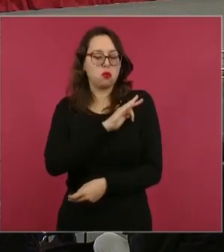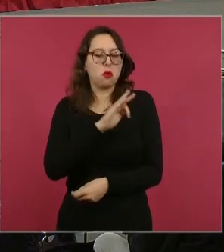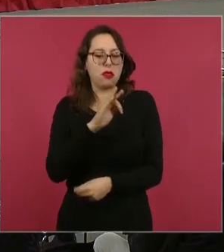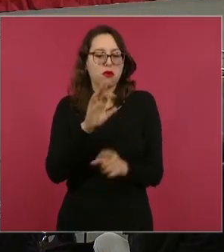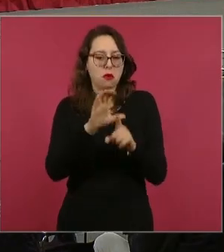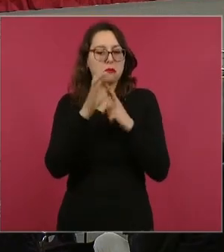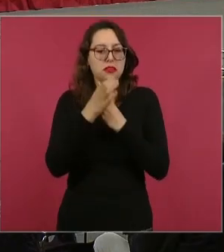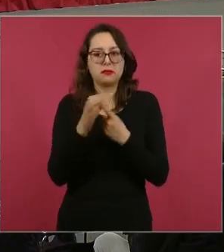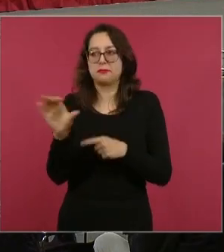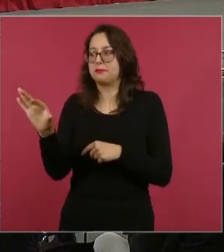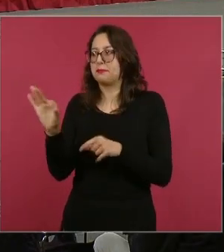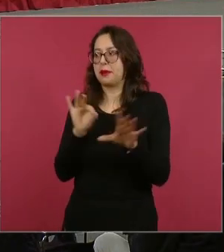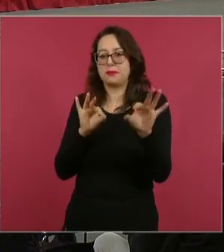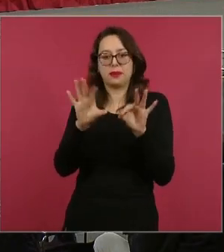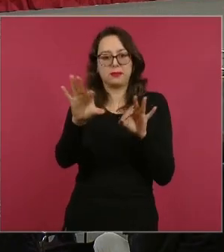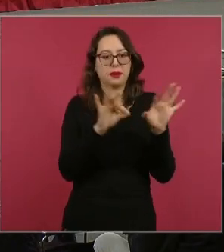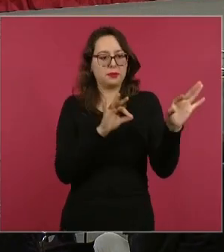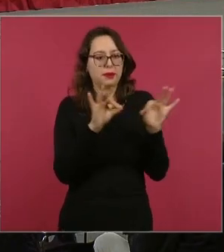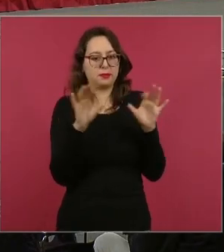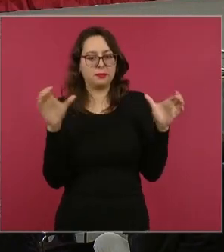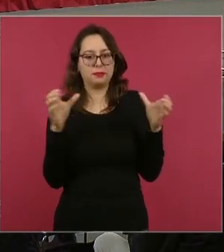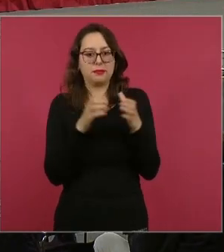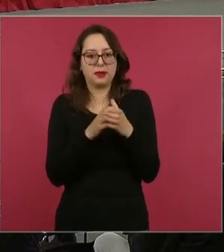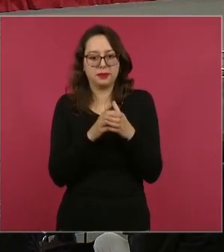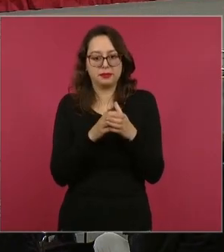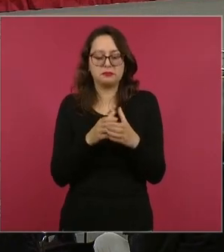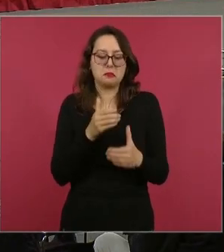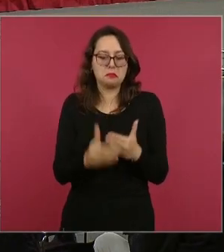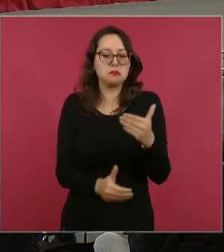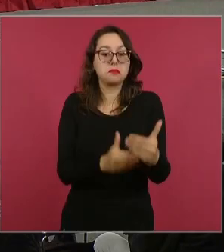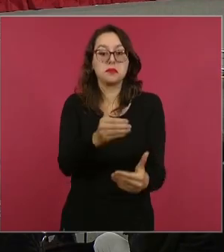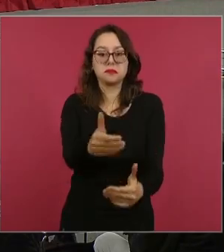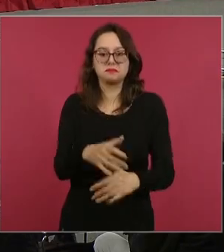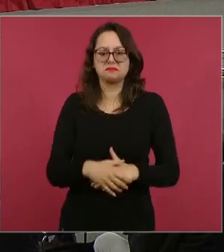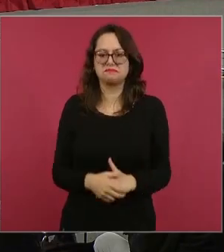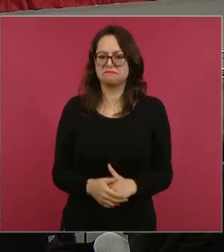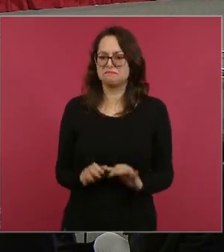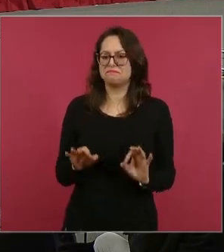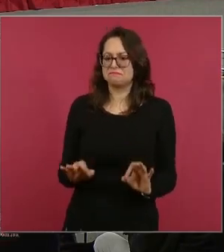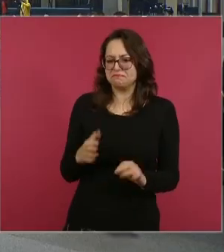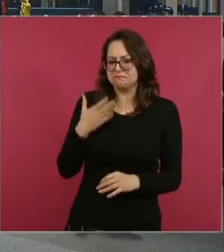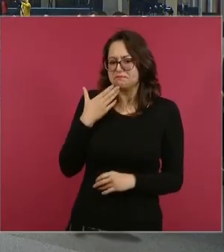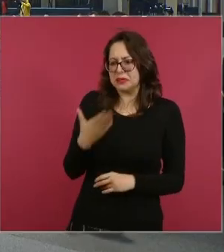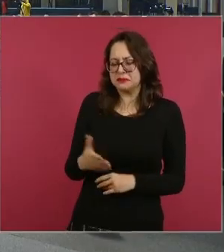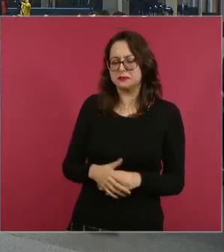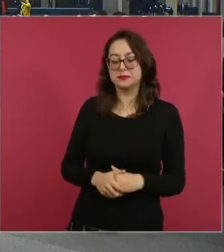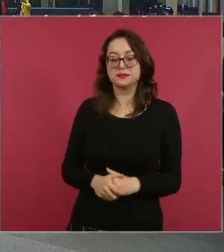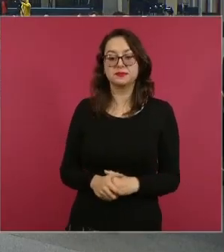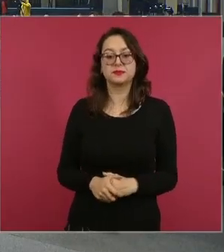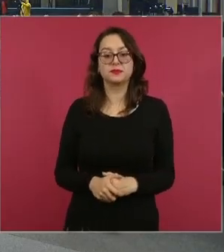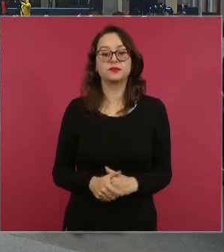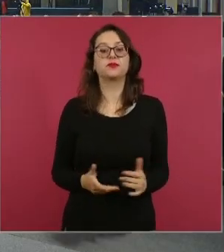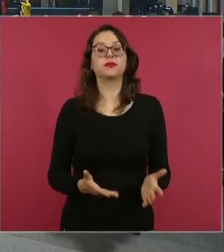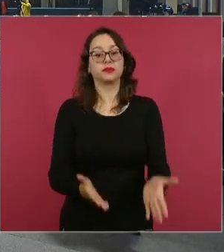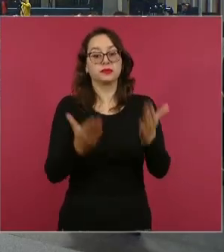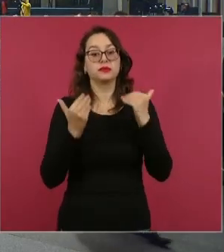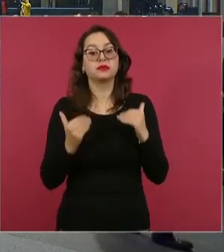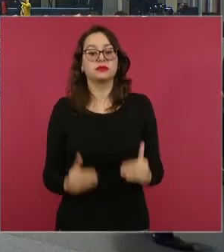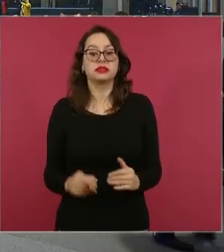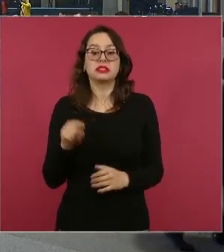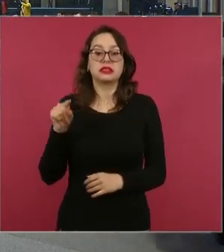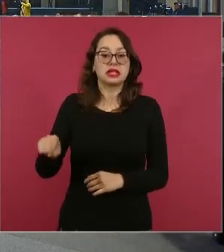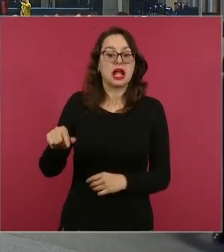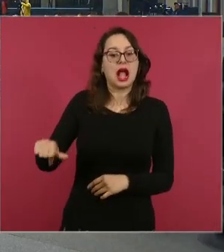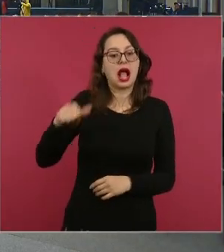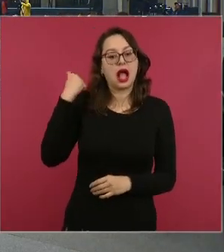este comité con todo se acelera no procedimiento entonces va bien bien eh presidente en más de esto de Acapulco